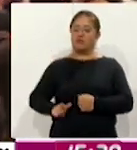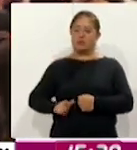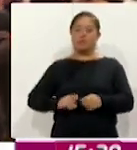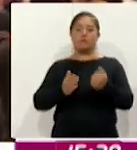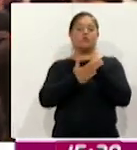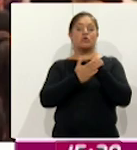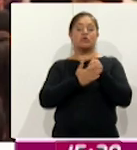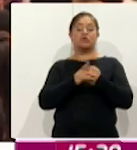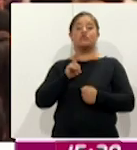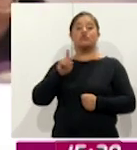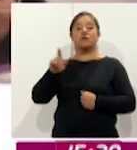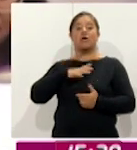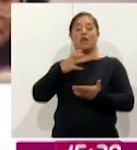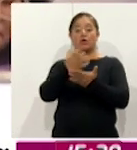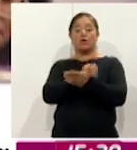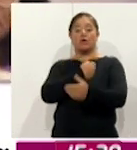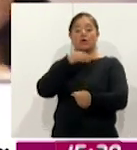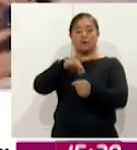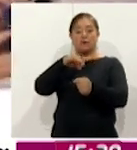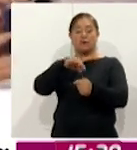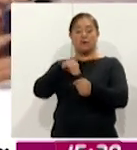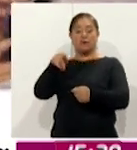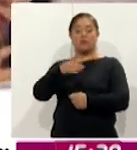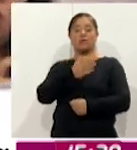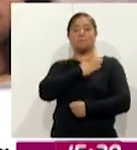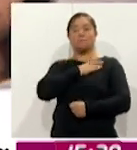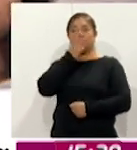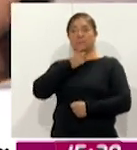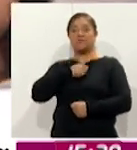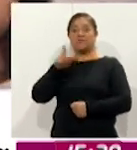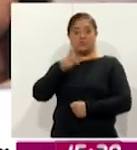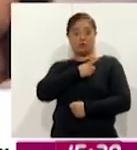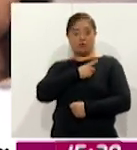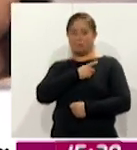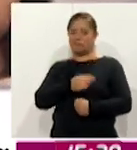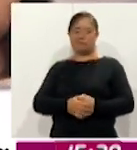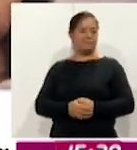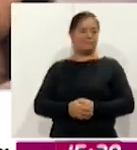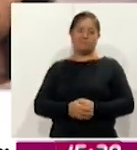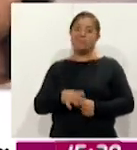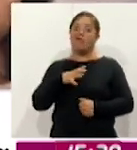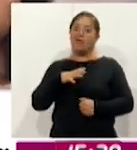la virtual presidenta electa resaltó que no llega sola a la presidencia, sino